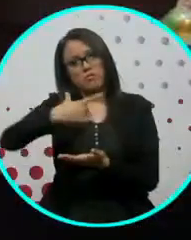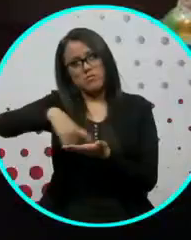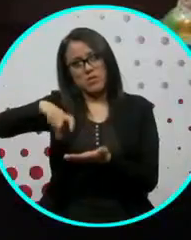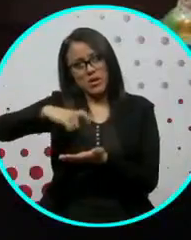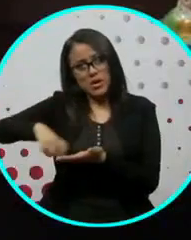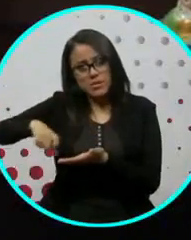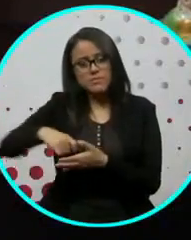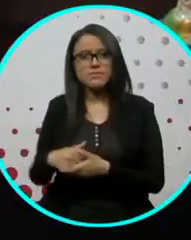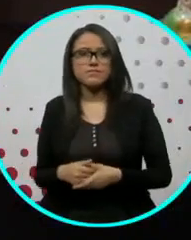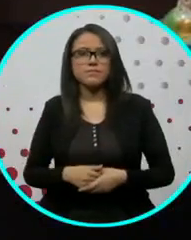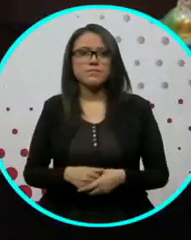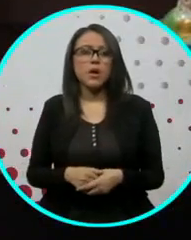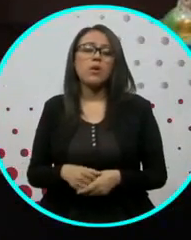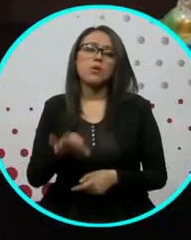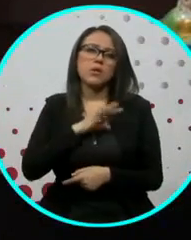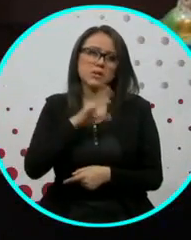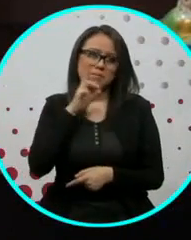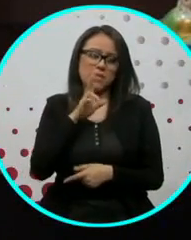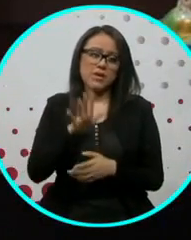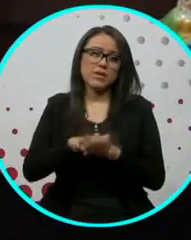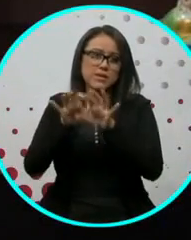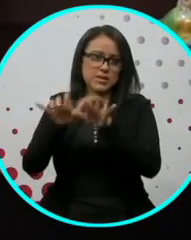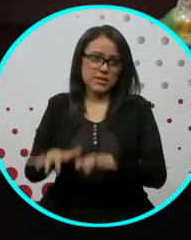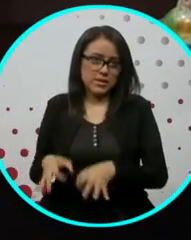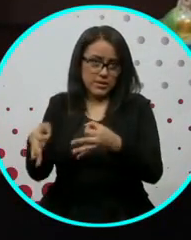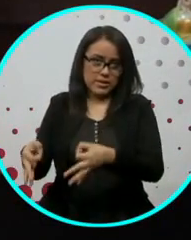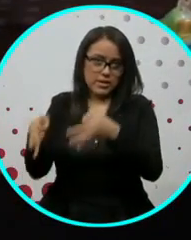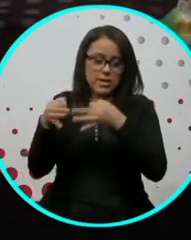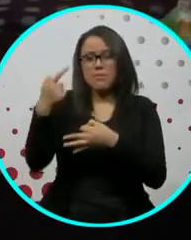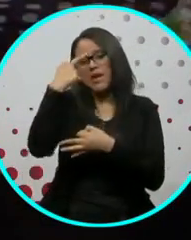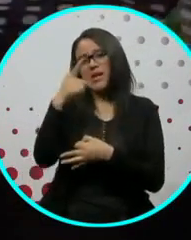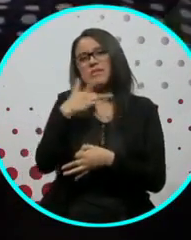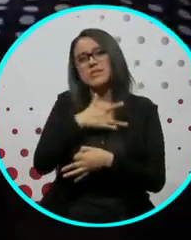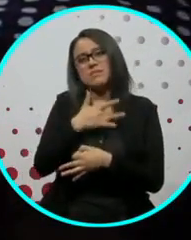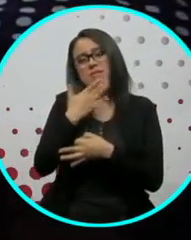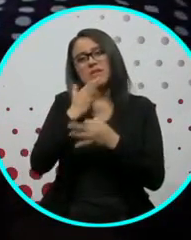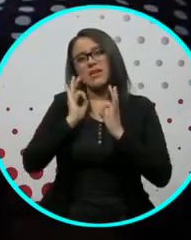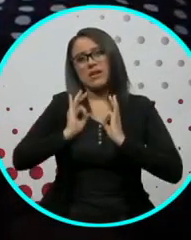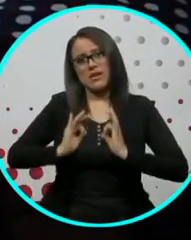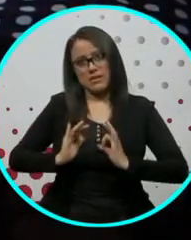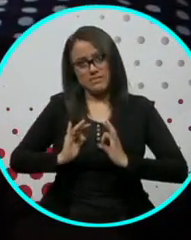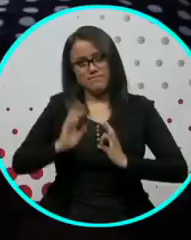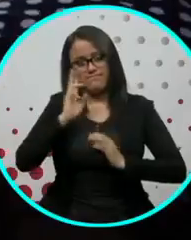Que yo pueda recoger mis escrituras para poder ya estar tranquila.